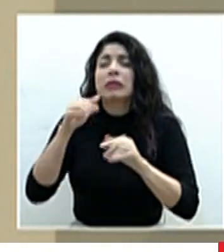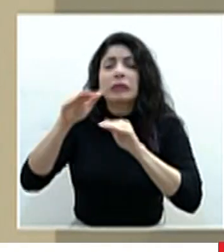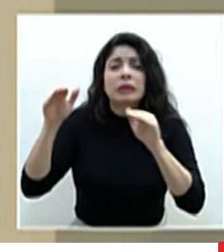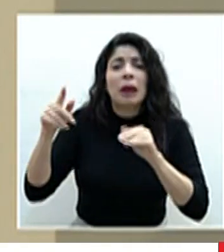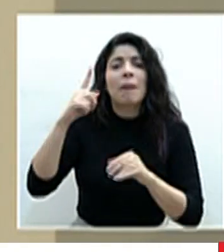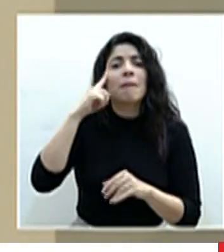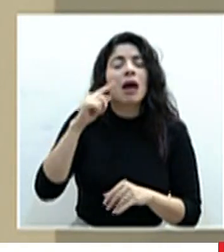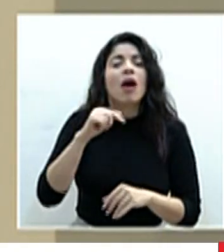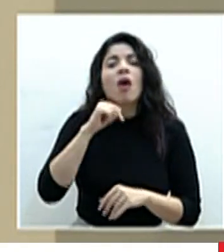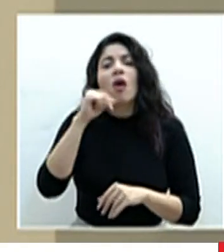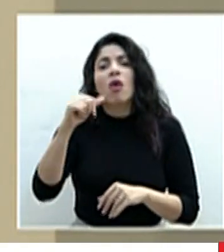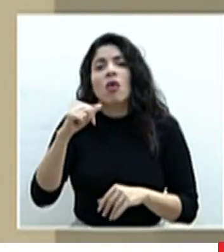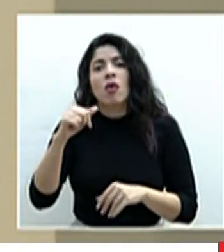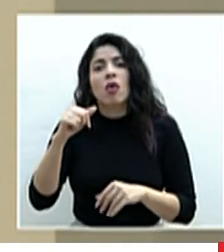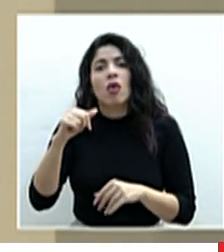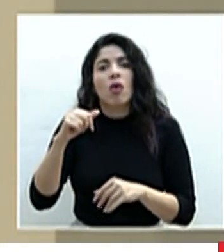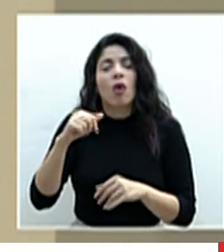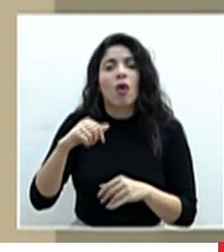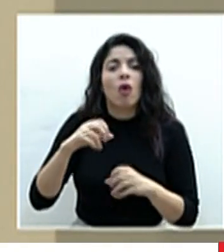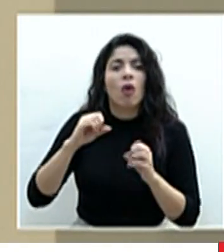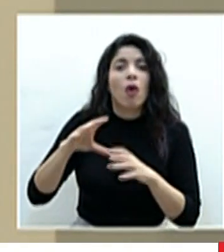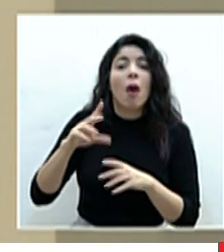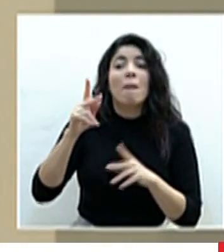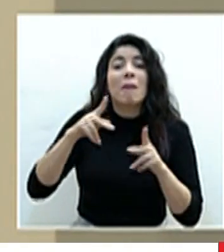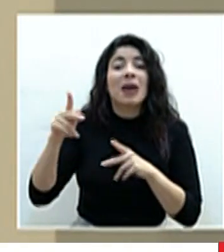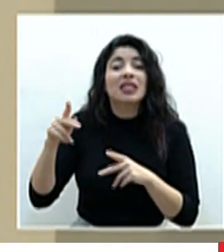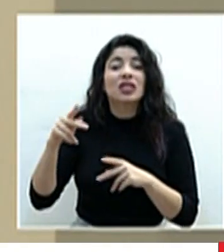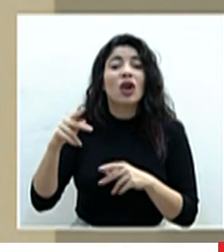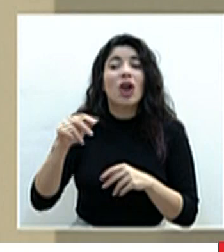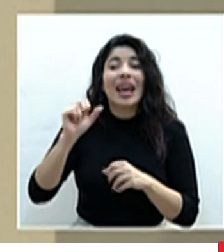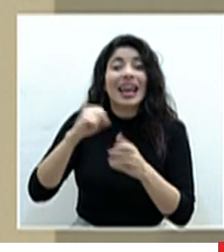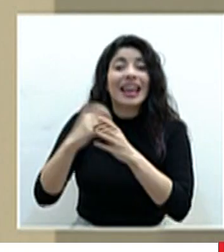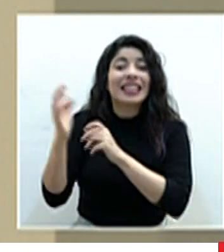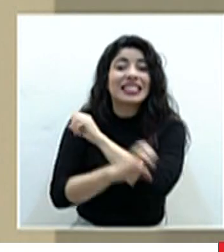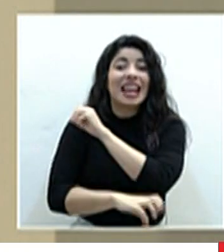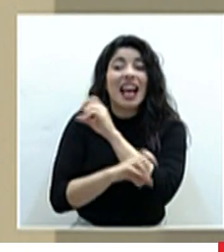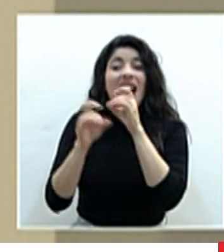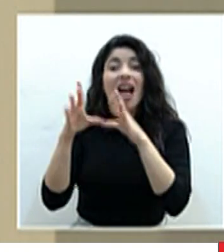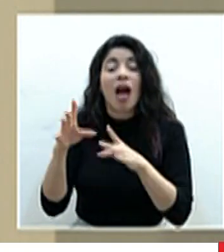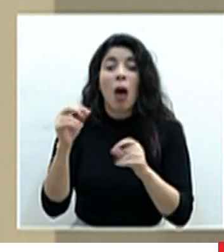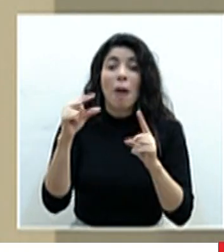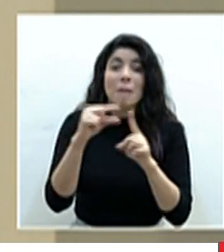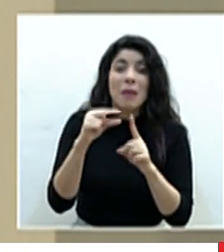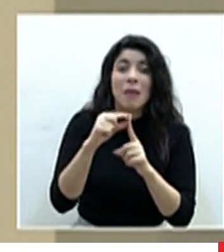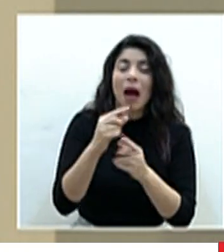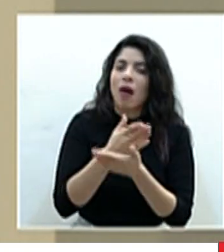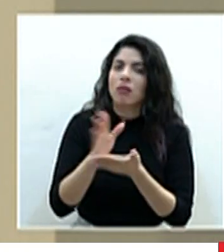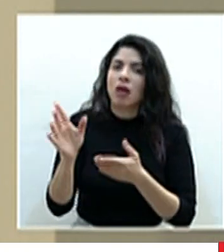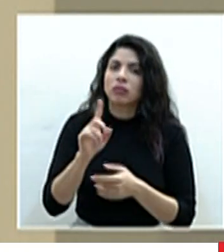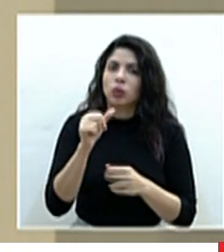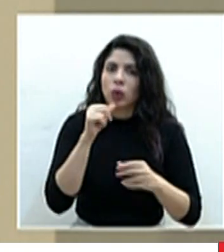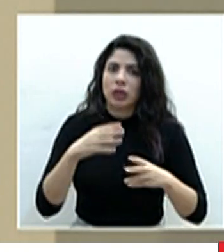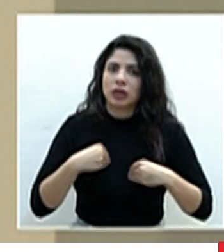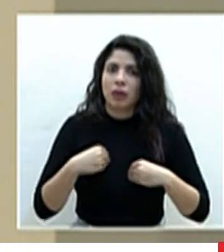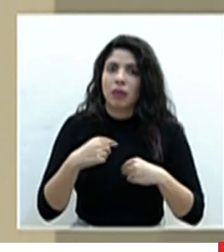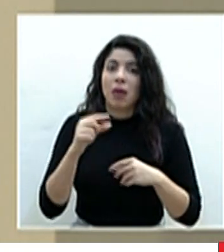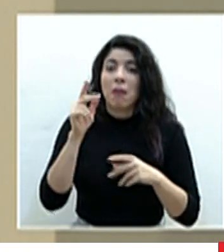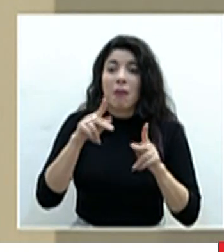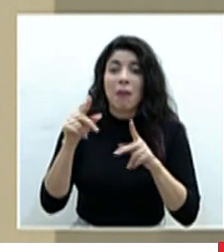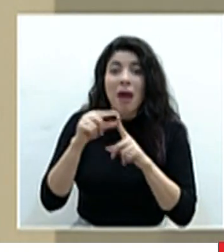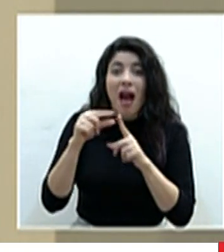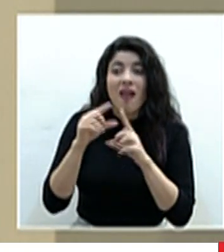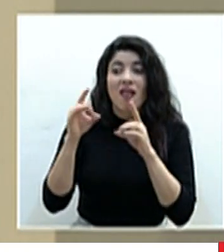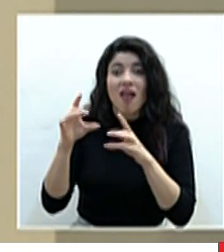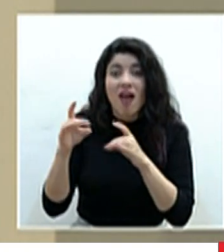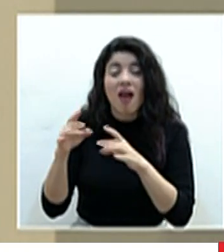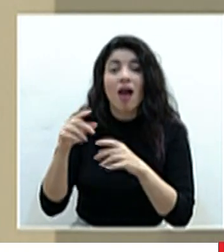no caer en reacciones xenófobas y evitar el uso de cualquier lenguaje que pueda causar esta reacción. El